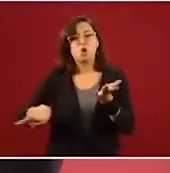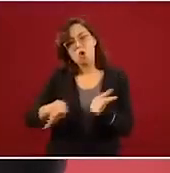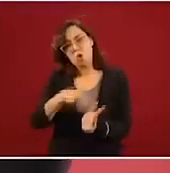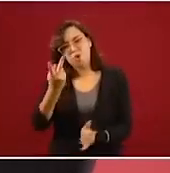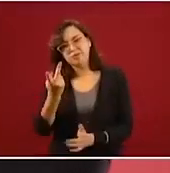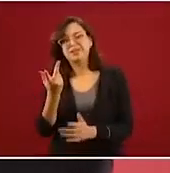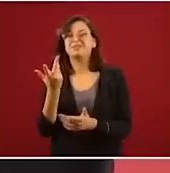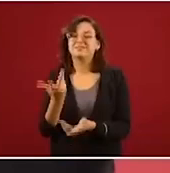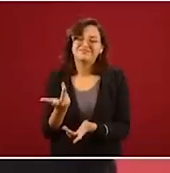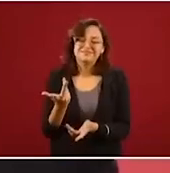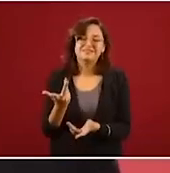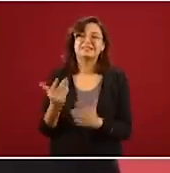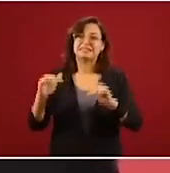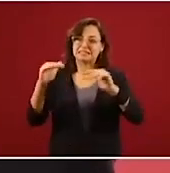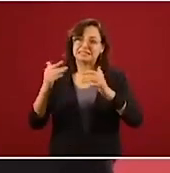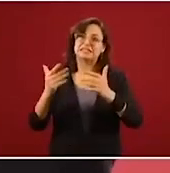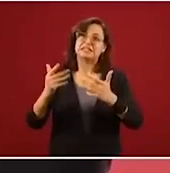Es arriba,